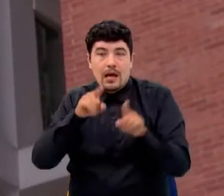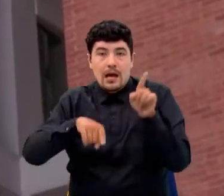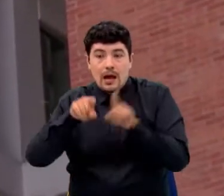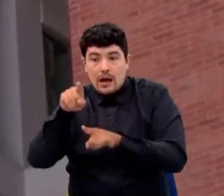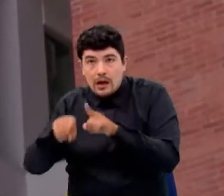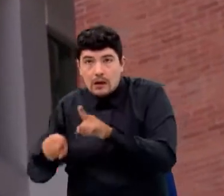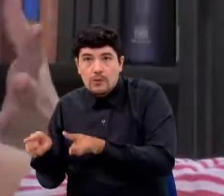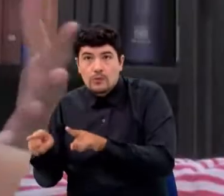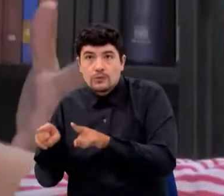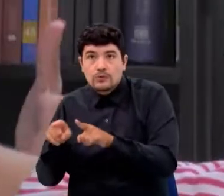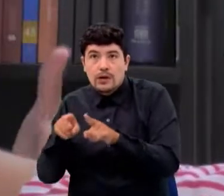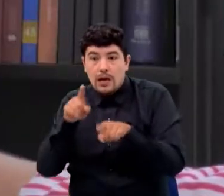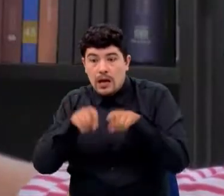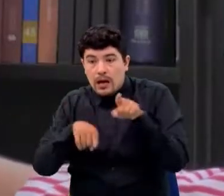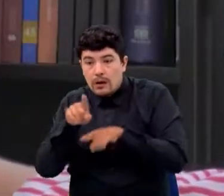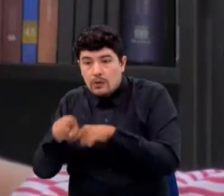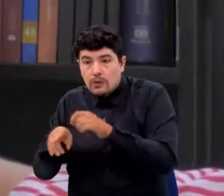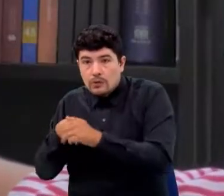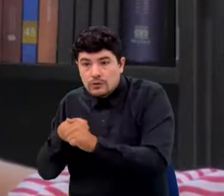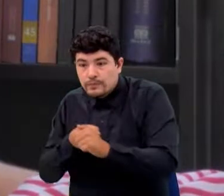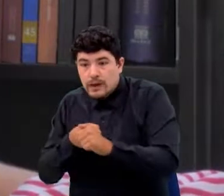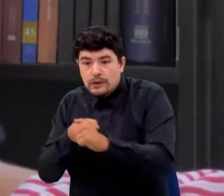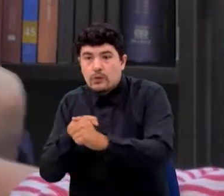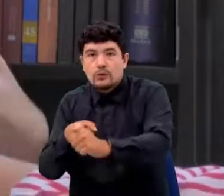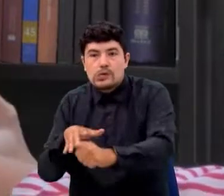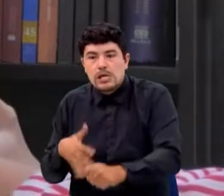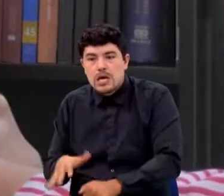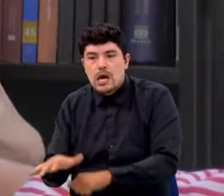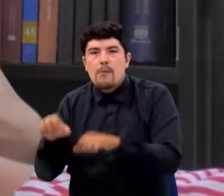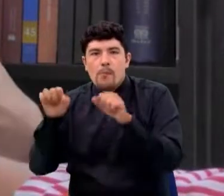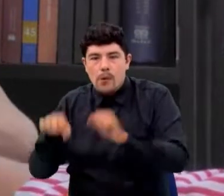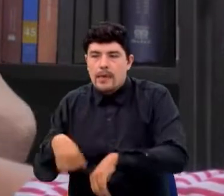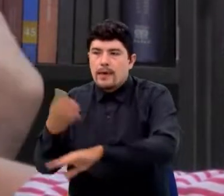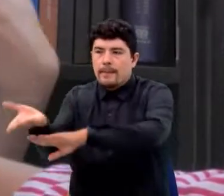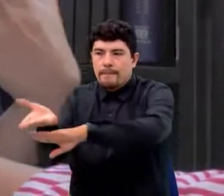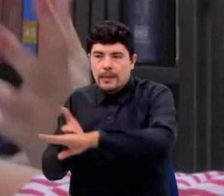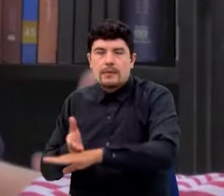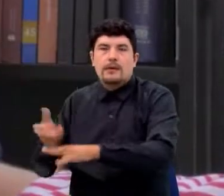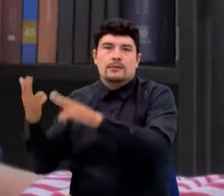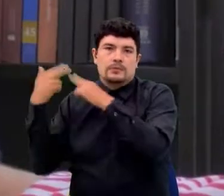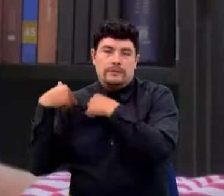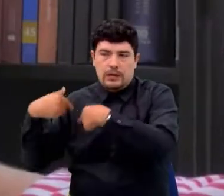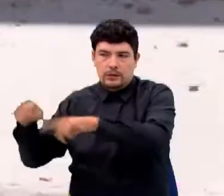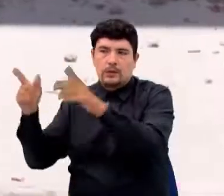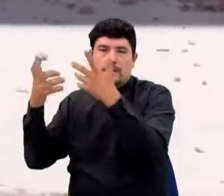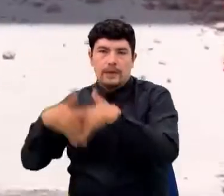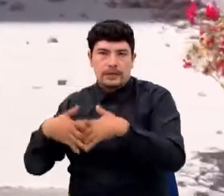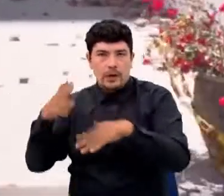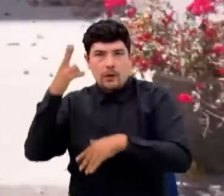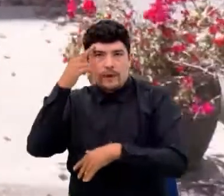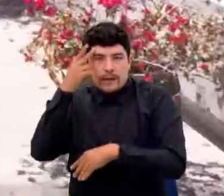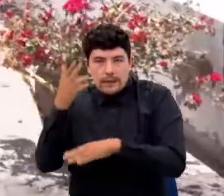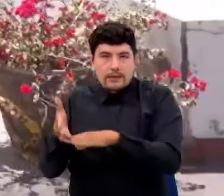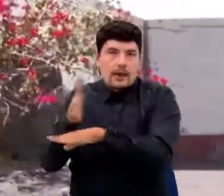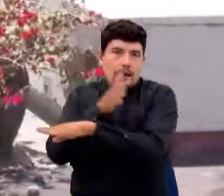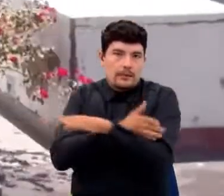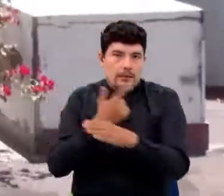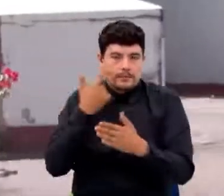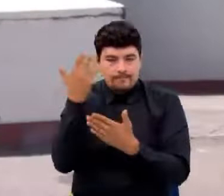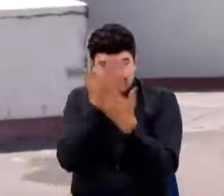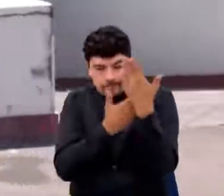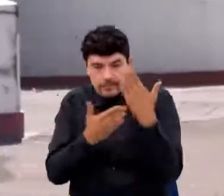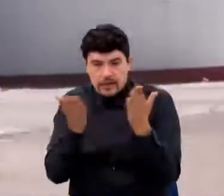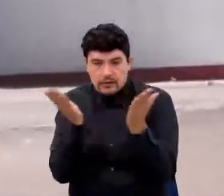mecanismos ordinarios para poder reclamar responsabilidad. Obviamente todo esto soportado en estudios técnicos, soportado en que